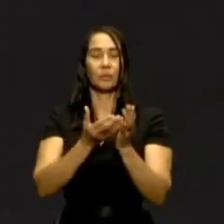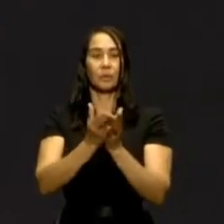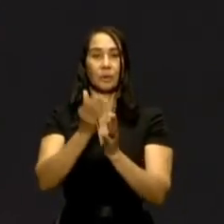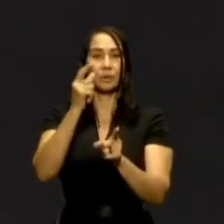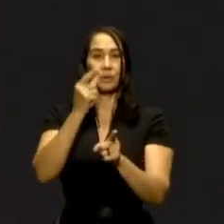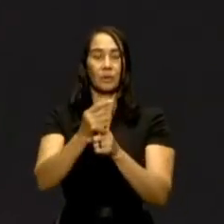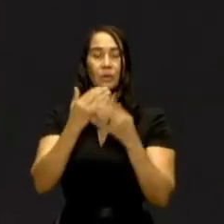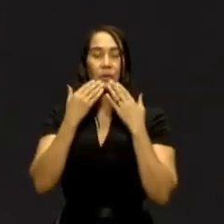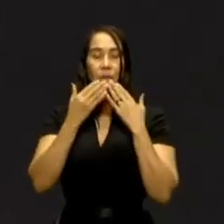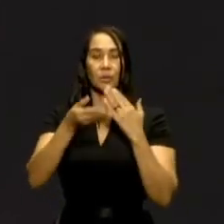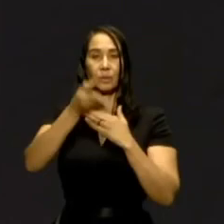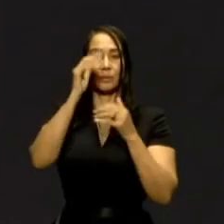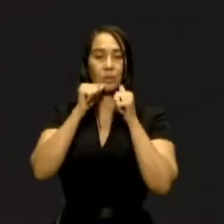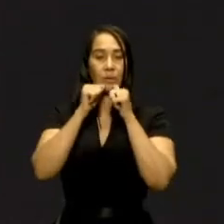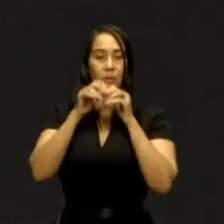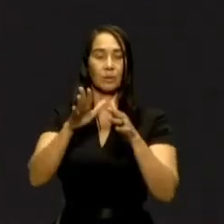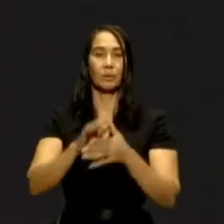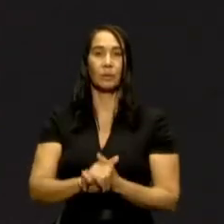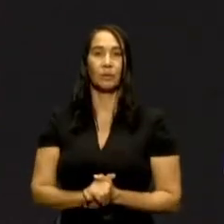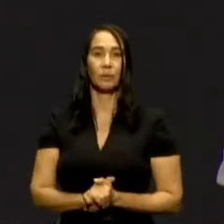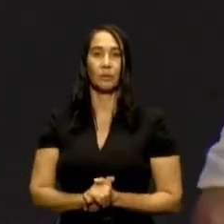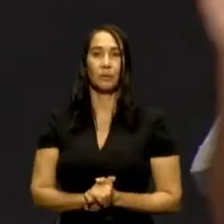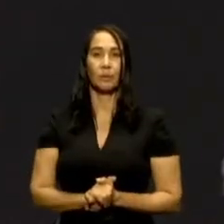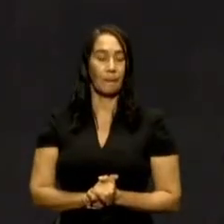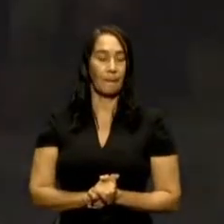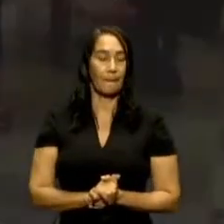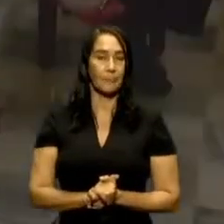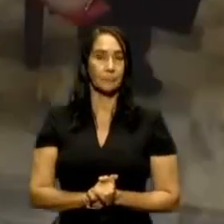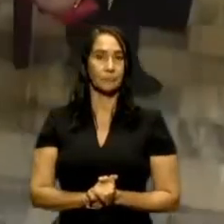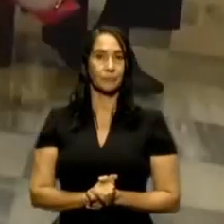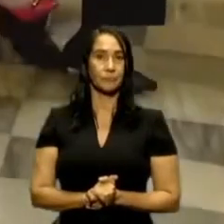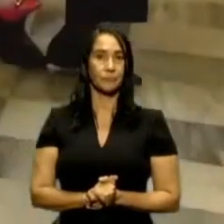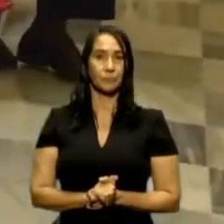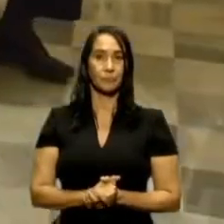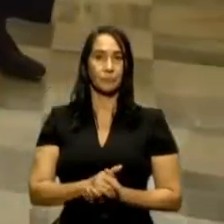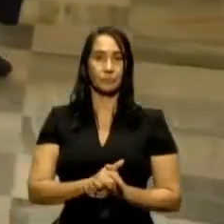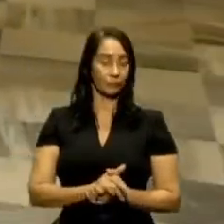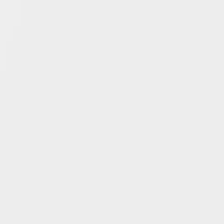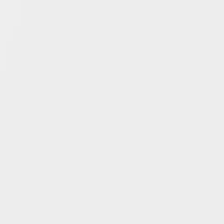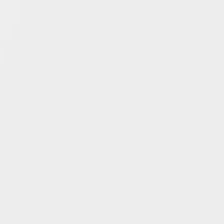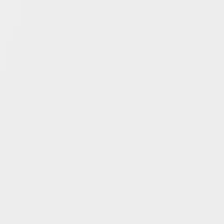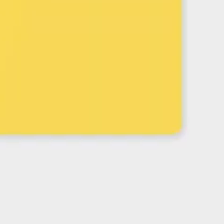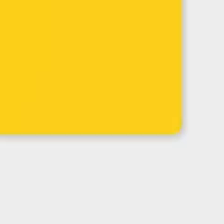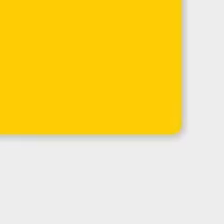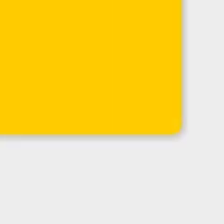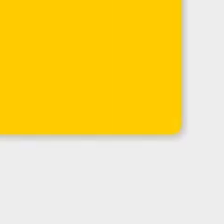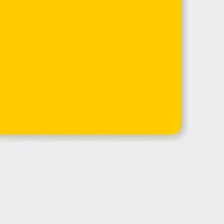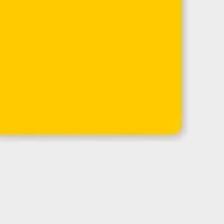Muchas gracias y que Dios bendiga a toda la comunidad académica de la República Dominicana.